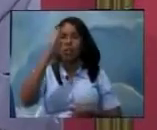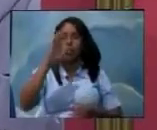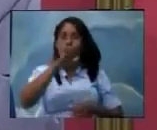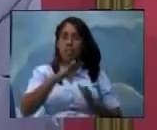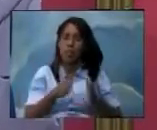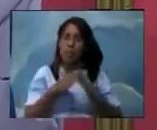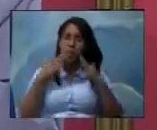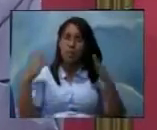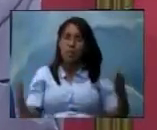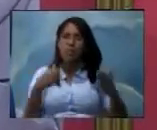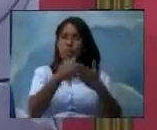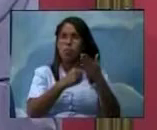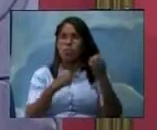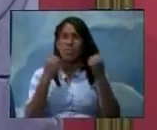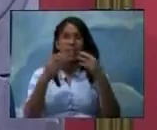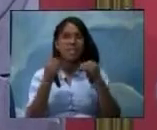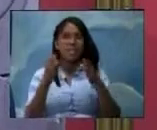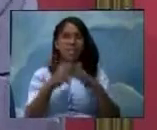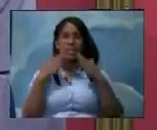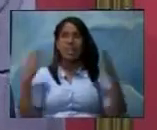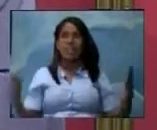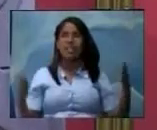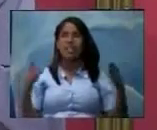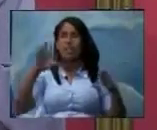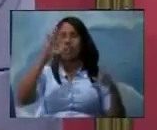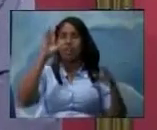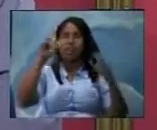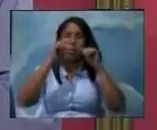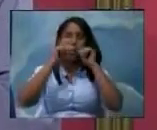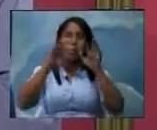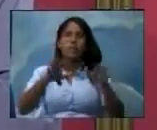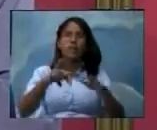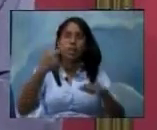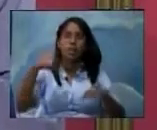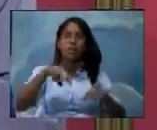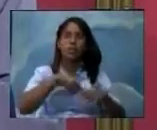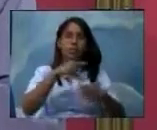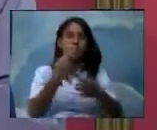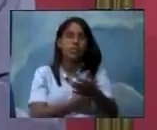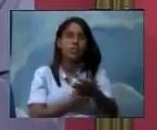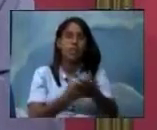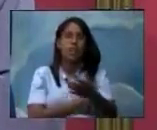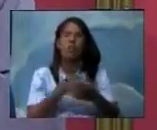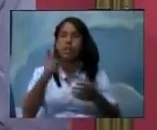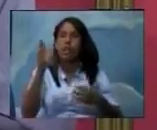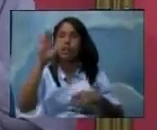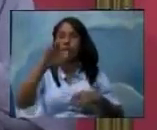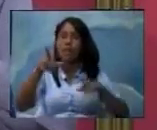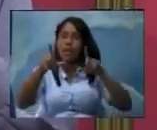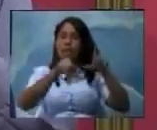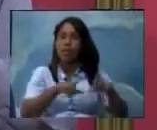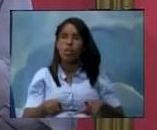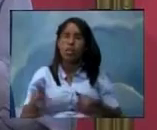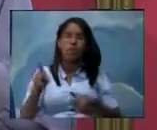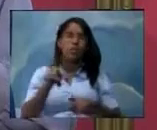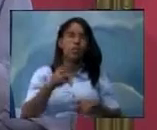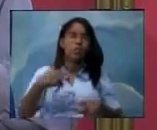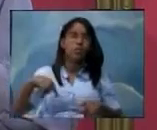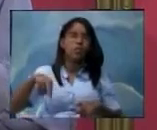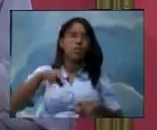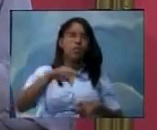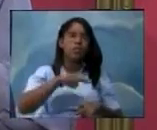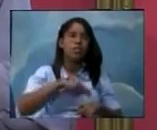está abriendo estas puertas tan grandes y que Dios bendiga a nuestra hermana, la misionera que está allá, de nuestra